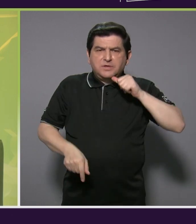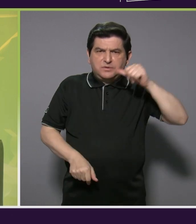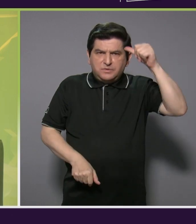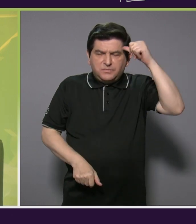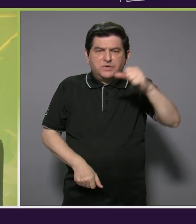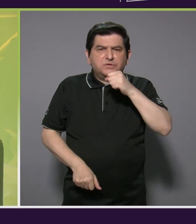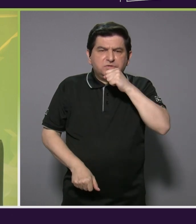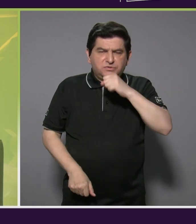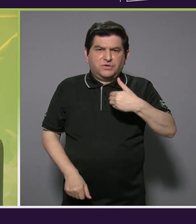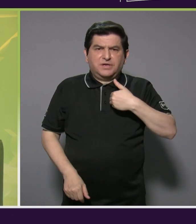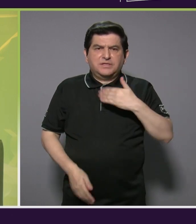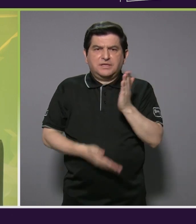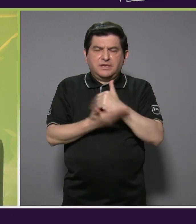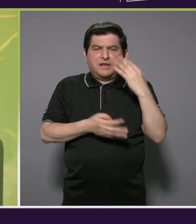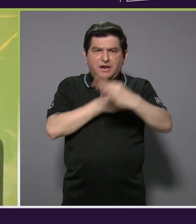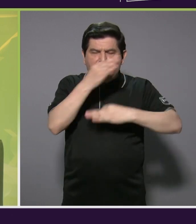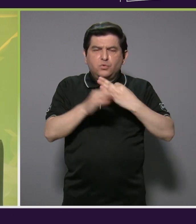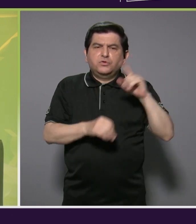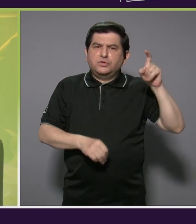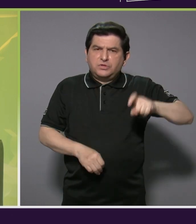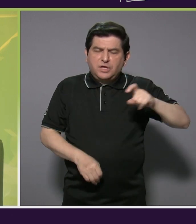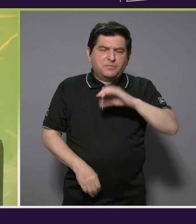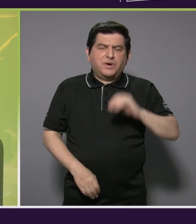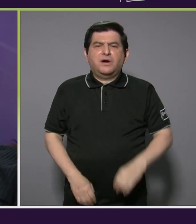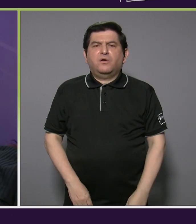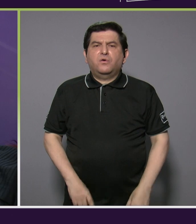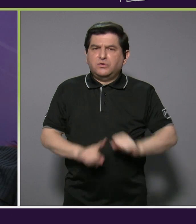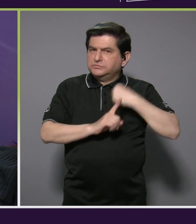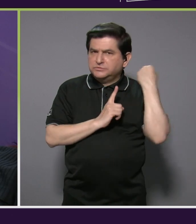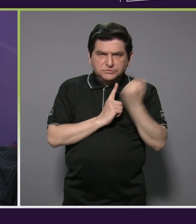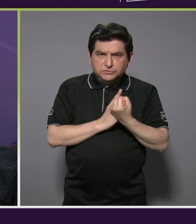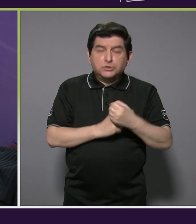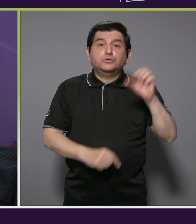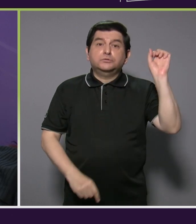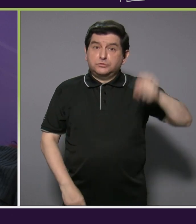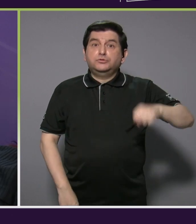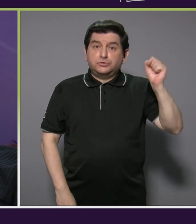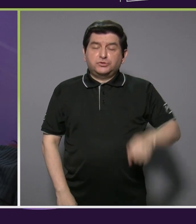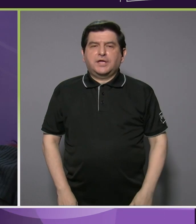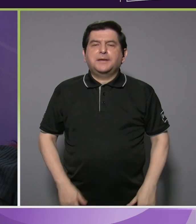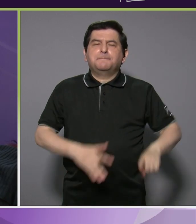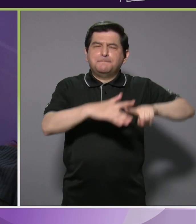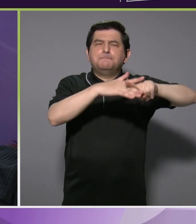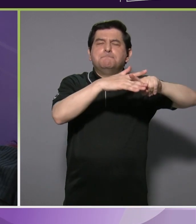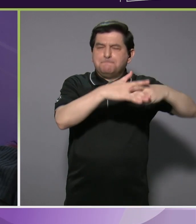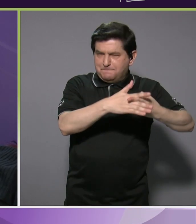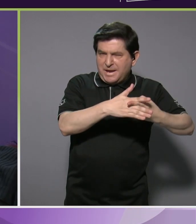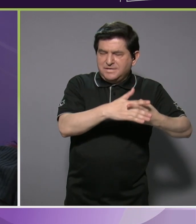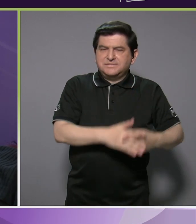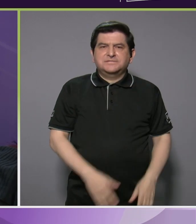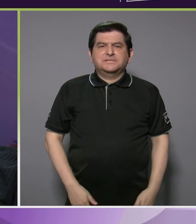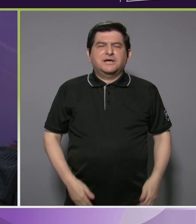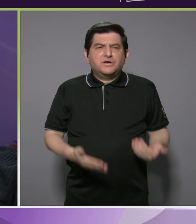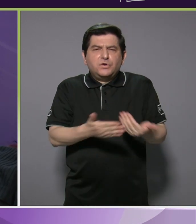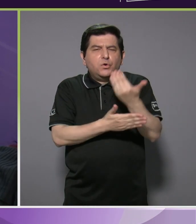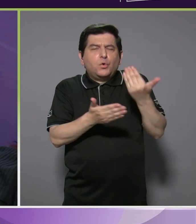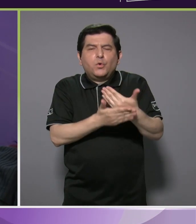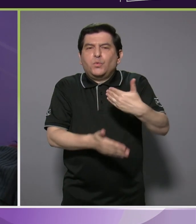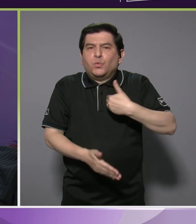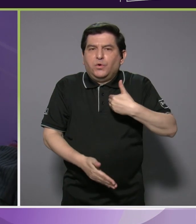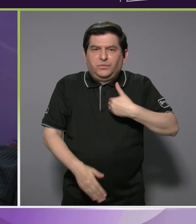mayores que tienen algún tipo de necesidad, ¿verdad?, o de dependencia. Claro que sí. Tal vez empecemos desde lo más reciente que